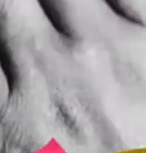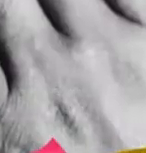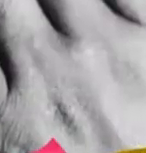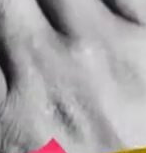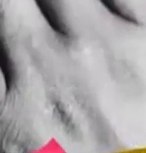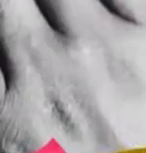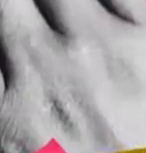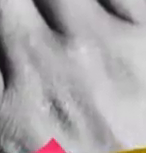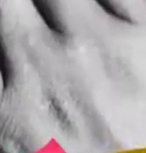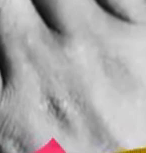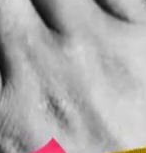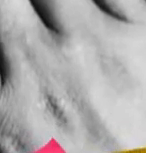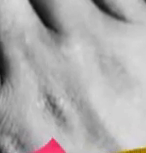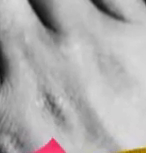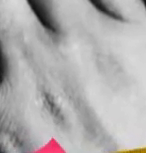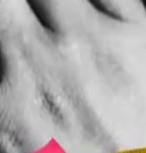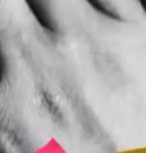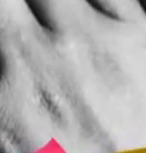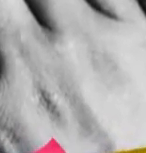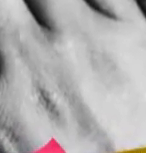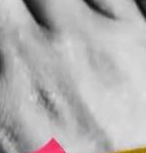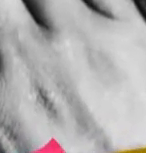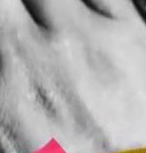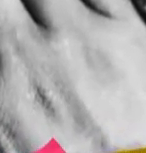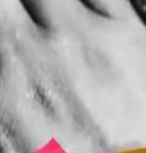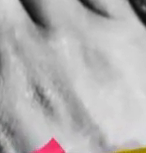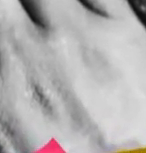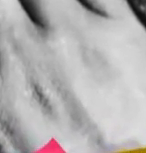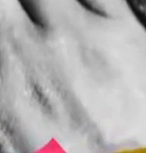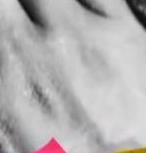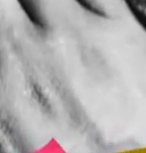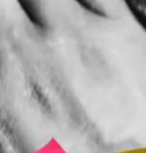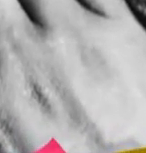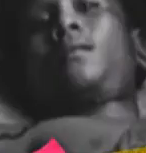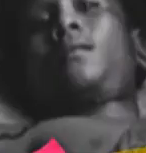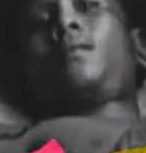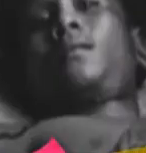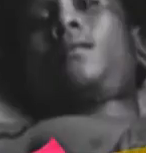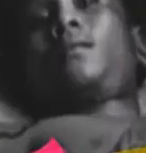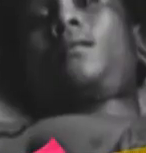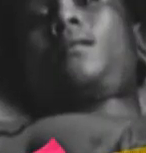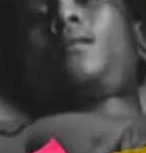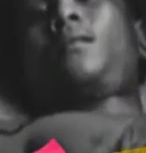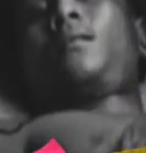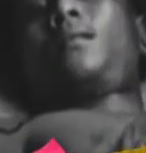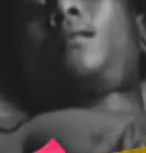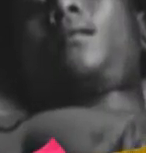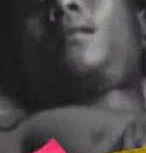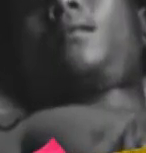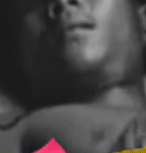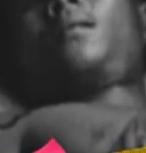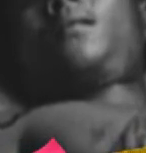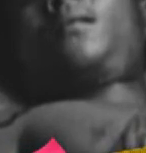ley. Los nazis, por su parte, tatuaron a los prisioneros en sus campos de exterminio con un doble objetivo: